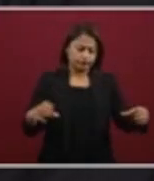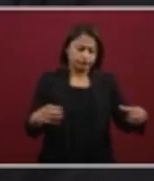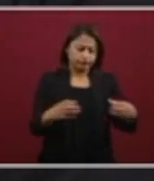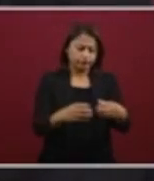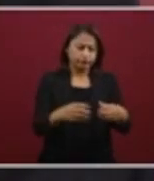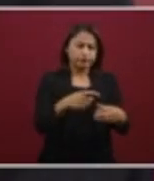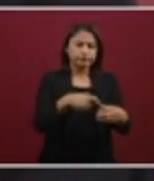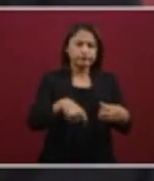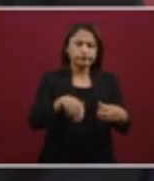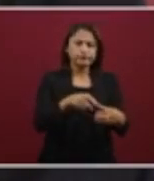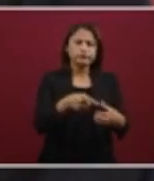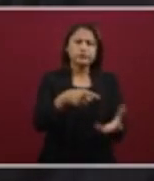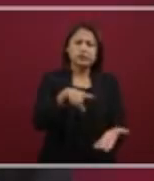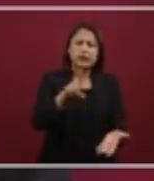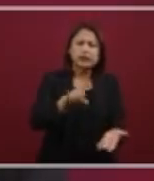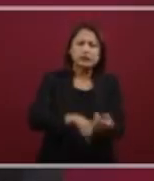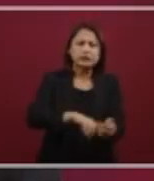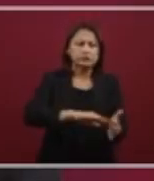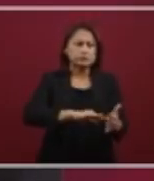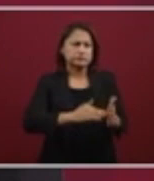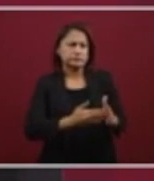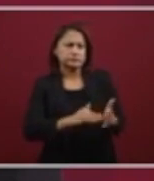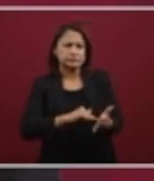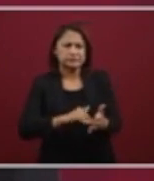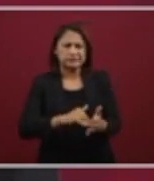con la venta de medicamentos, políticos.